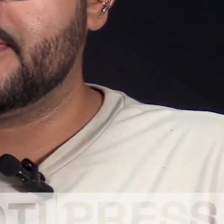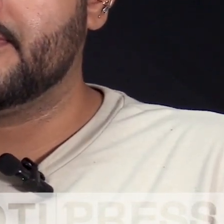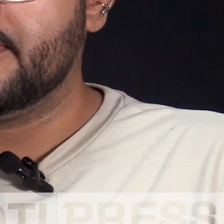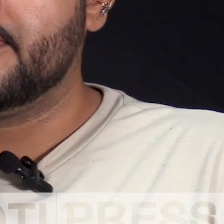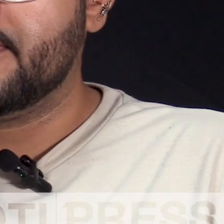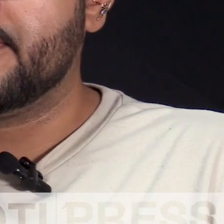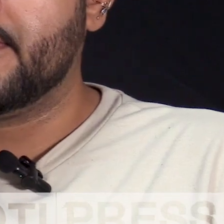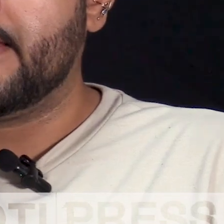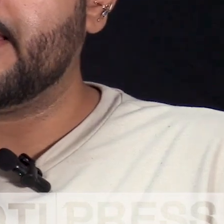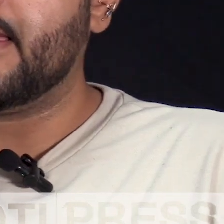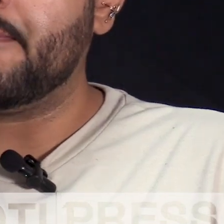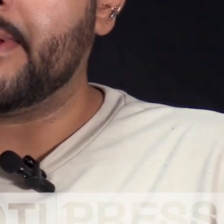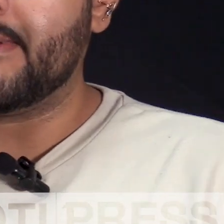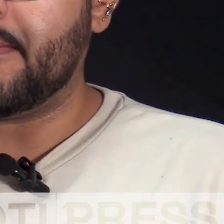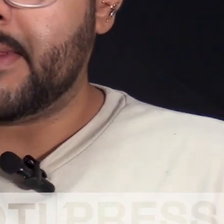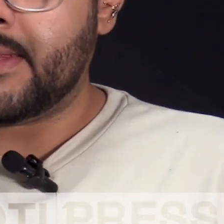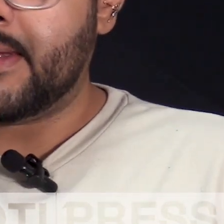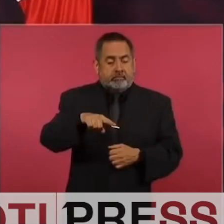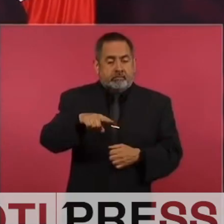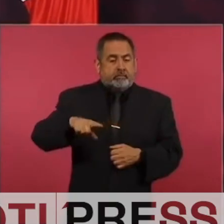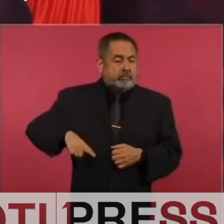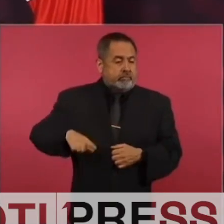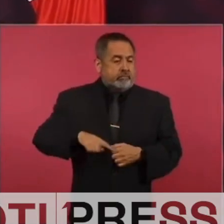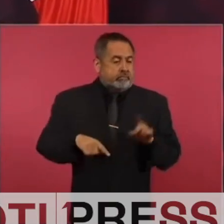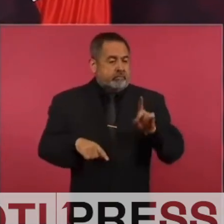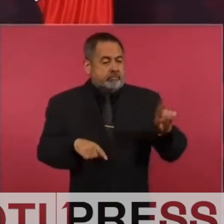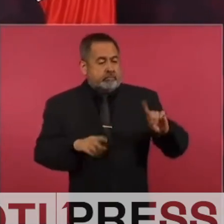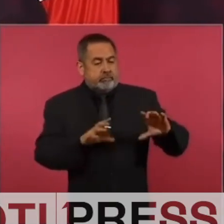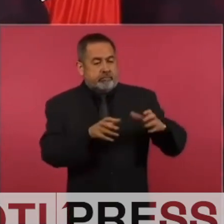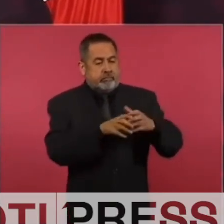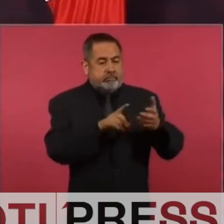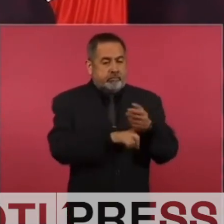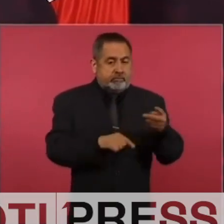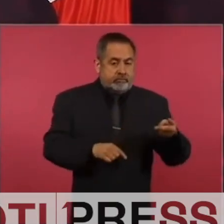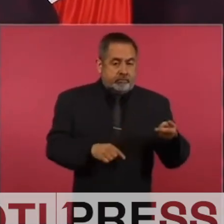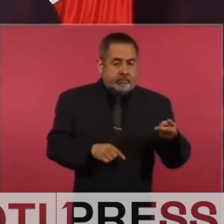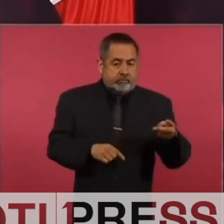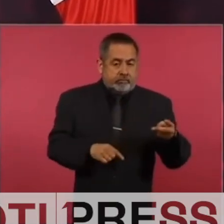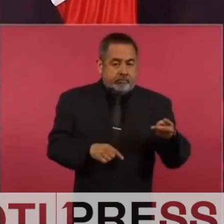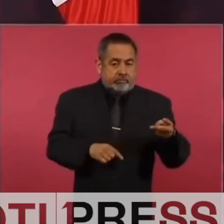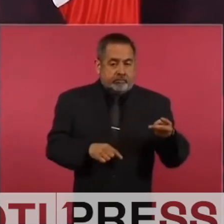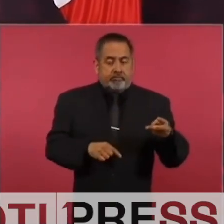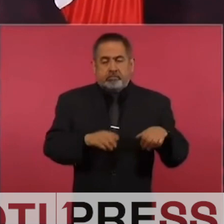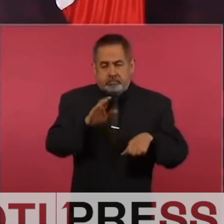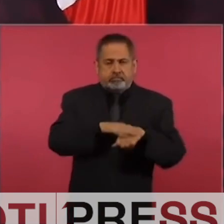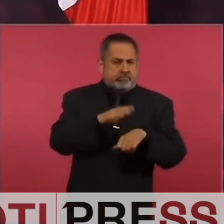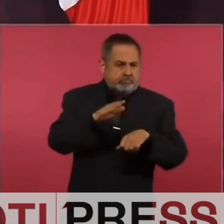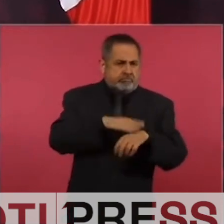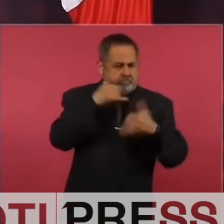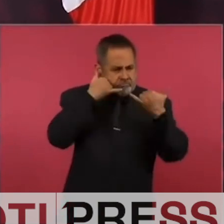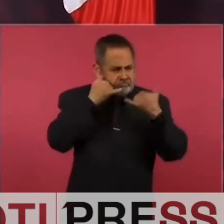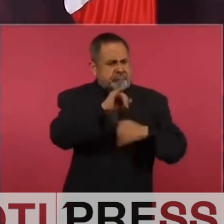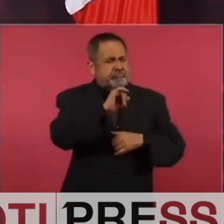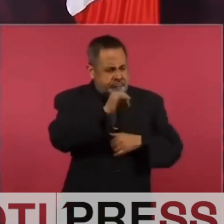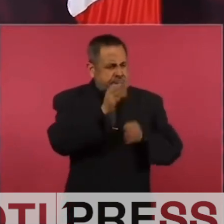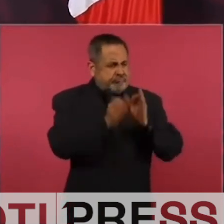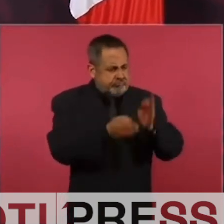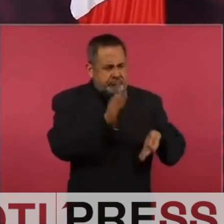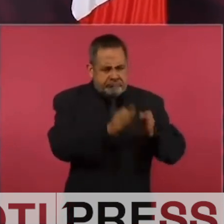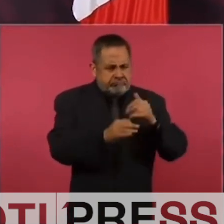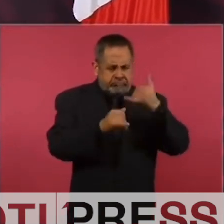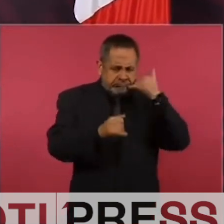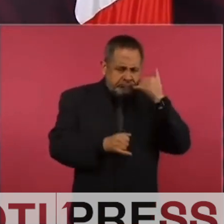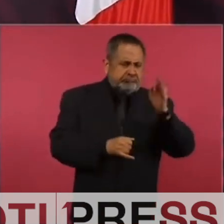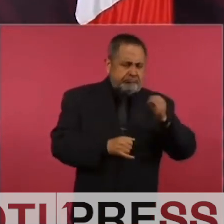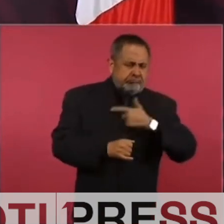Ecuador, ¿correcto? Sí, y precisamente en este paquete de repatriación, por así decirlo, venía incluido el ex vicepresidente Jorge Glass,